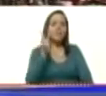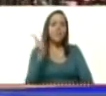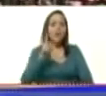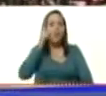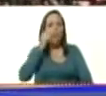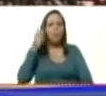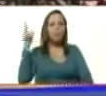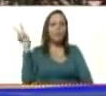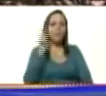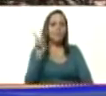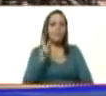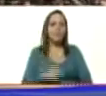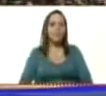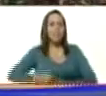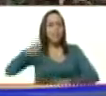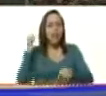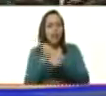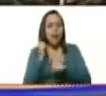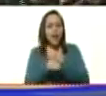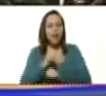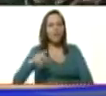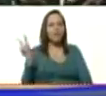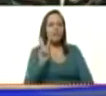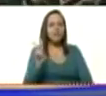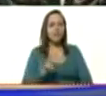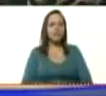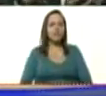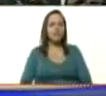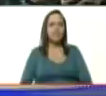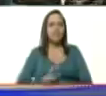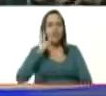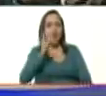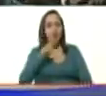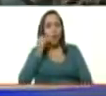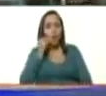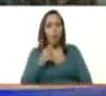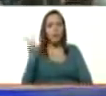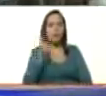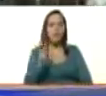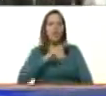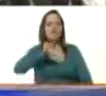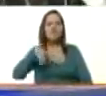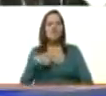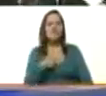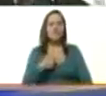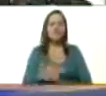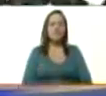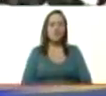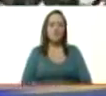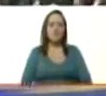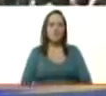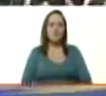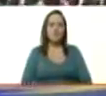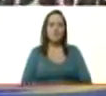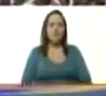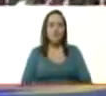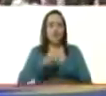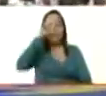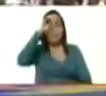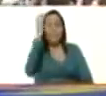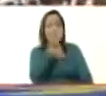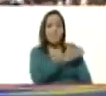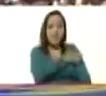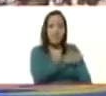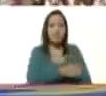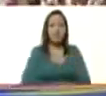hombre venezolano, el trabajador venezolano, el joven venezolano. Somos nosotros, los milicianos y las